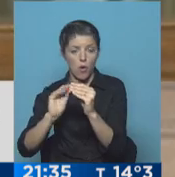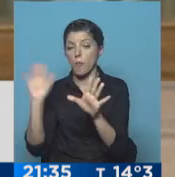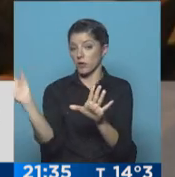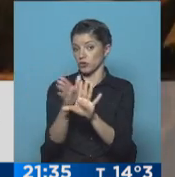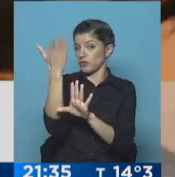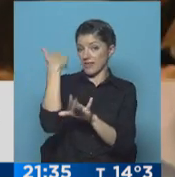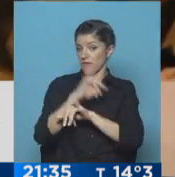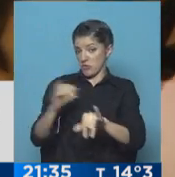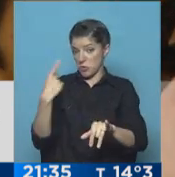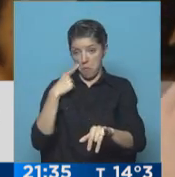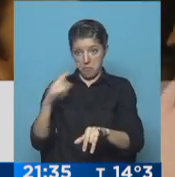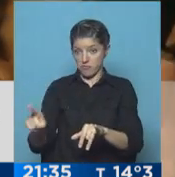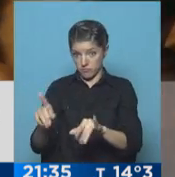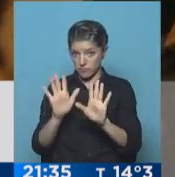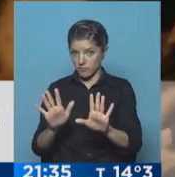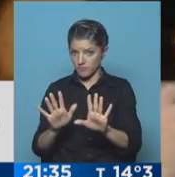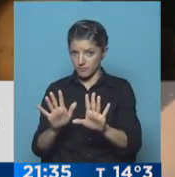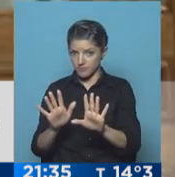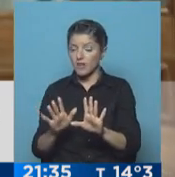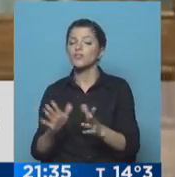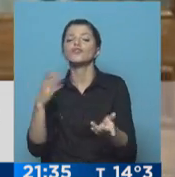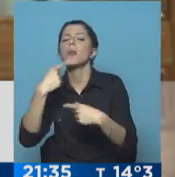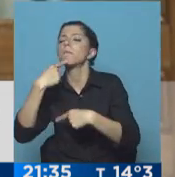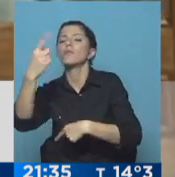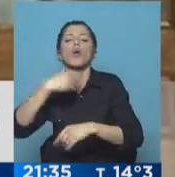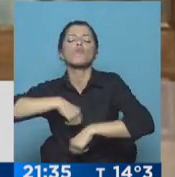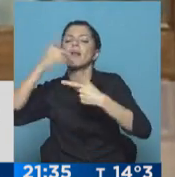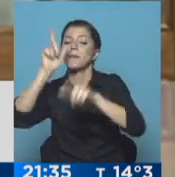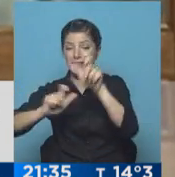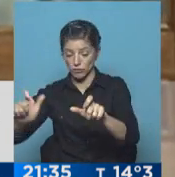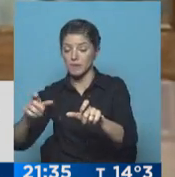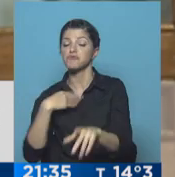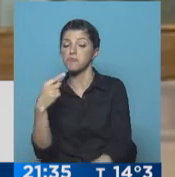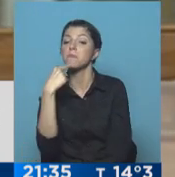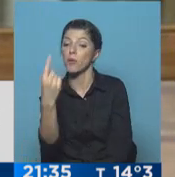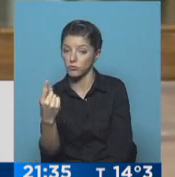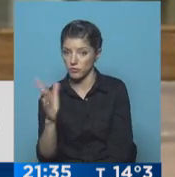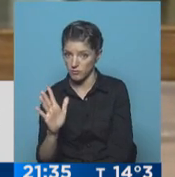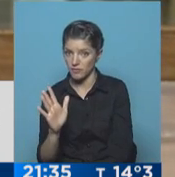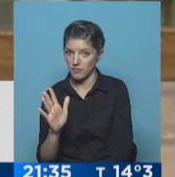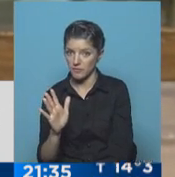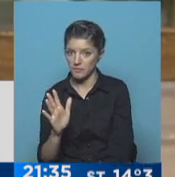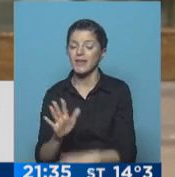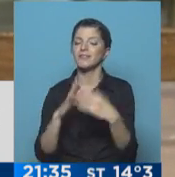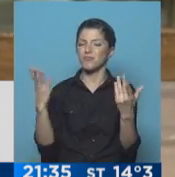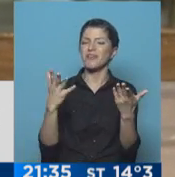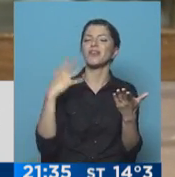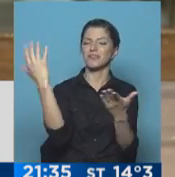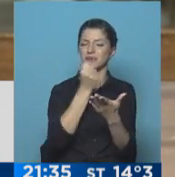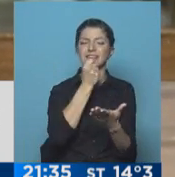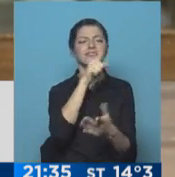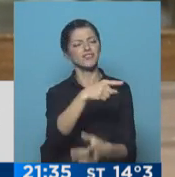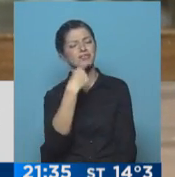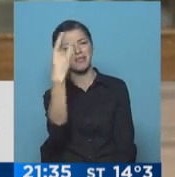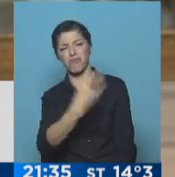teníamos la información, no todos tienen la información, por ahí decían cualquier otra cosa. Por eso es importante que ante cada mentira, en lugar